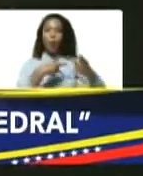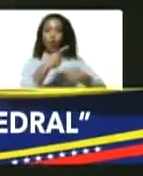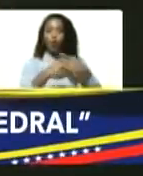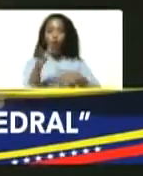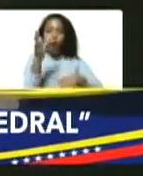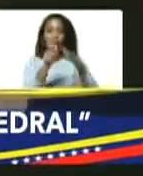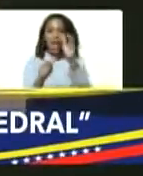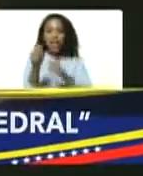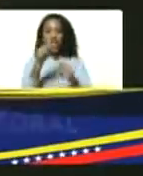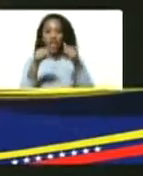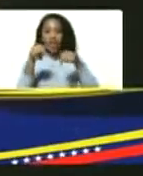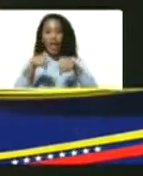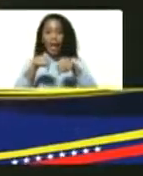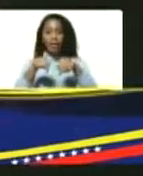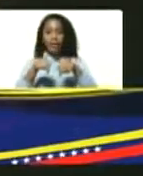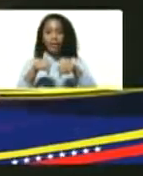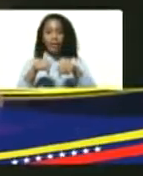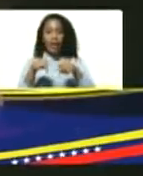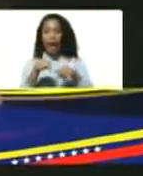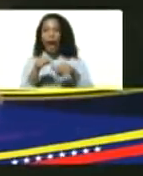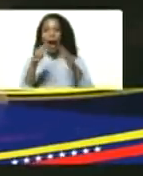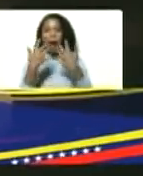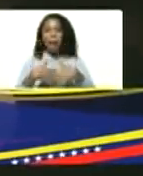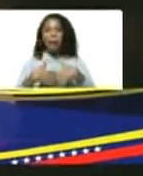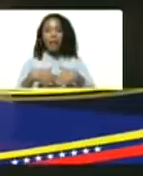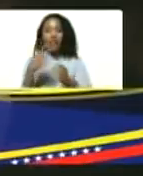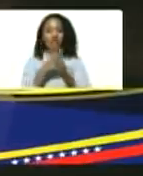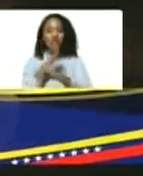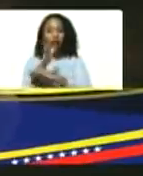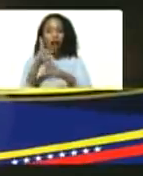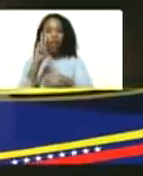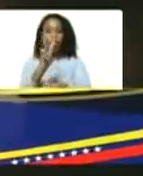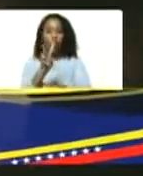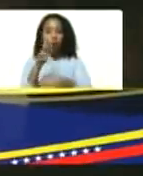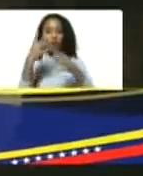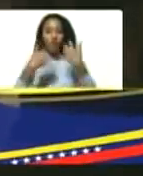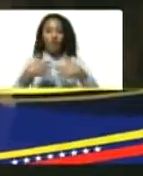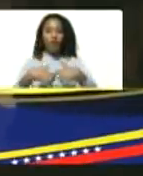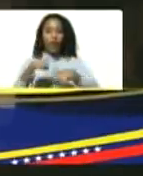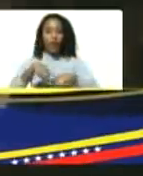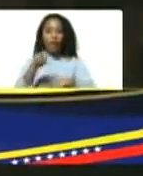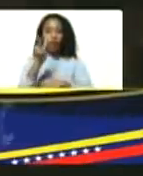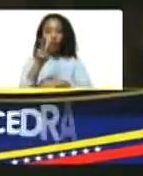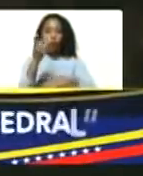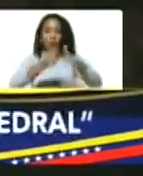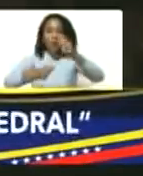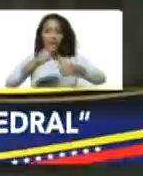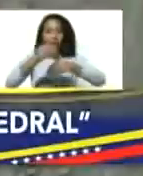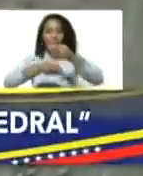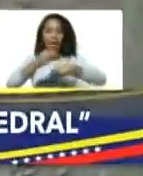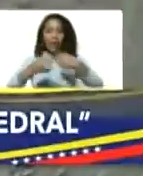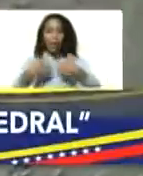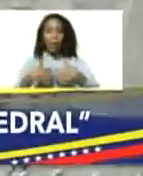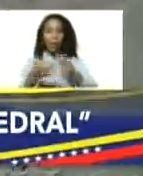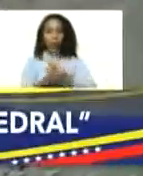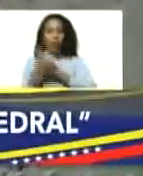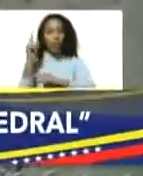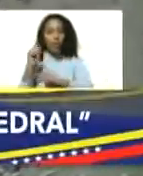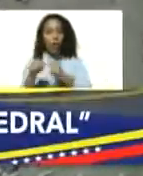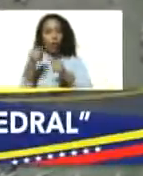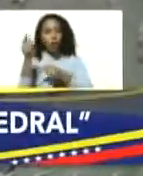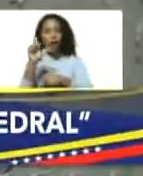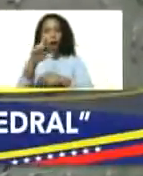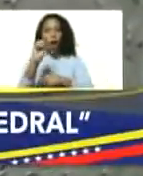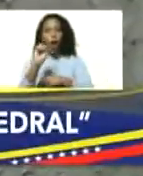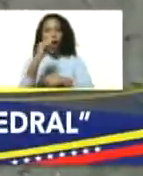leche de este acto va a las dos plantas de lácteos que tenemos acá en el estado apure una en elorza y la otra